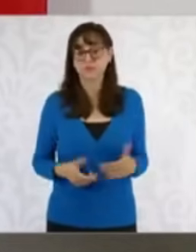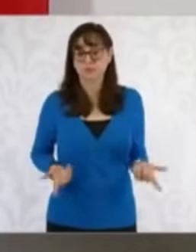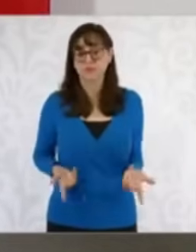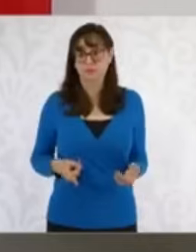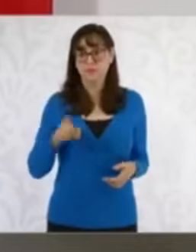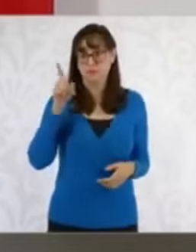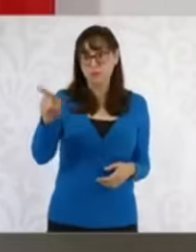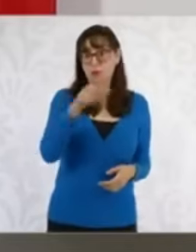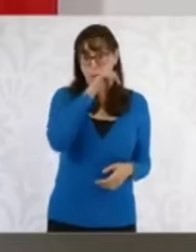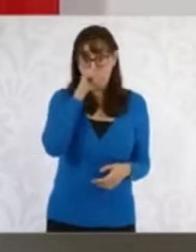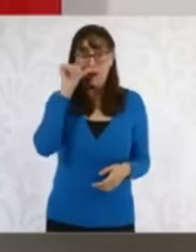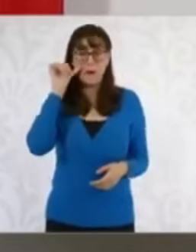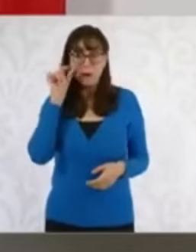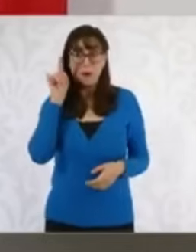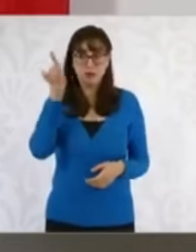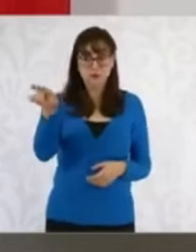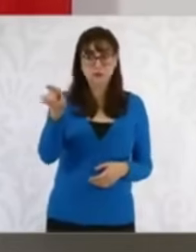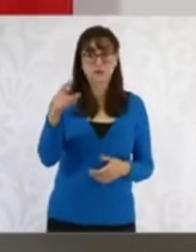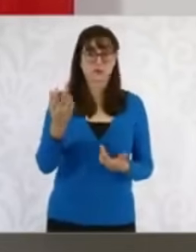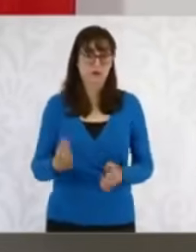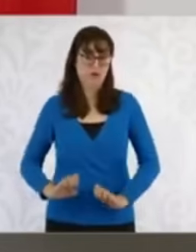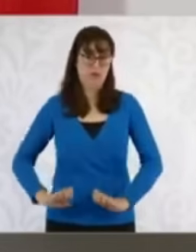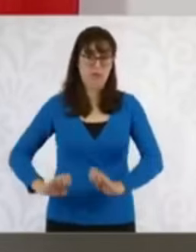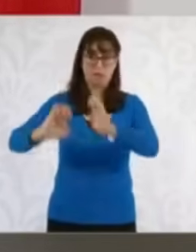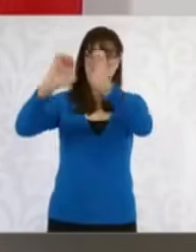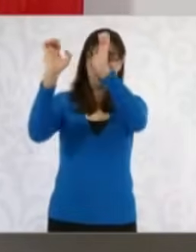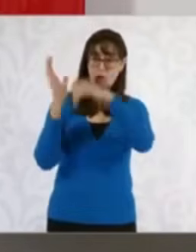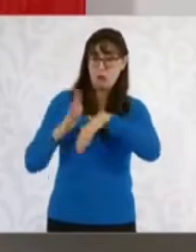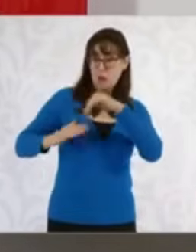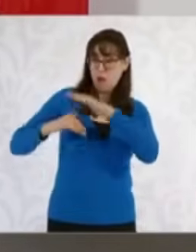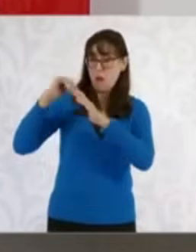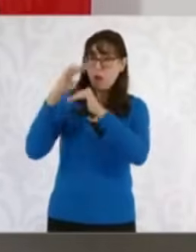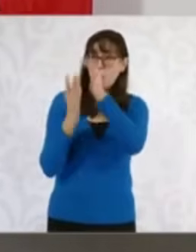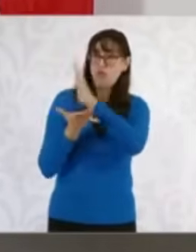PAN en la Benito Juárez se fue enriqueciendo